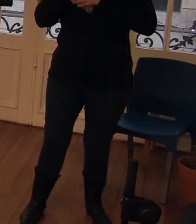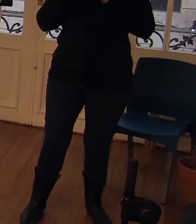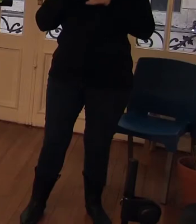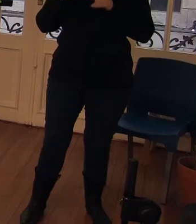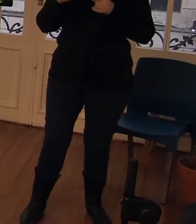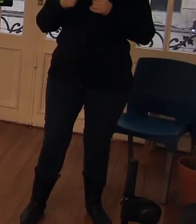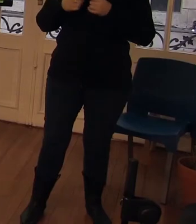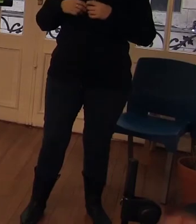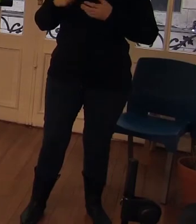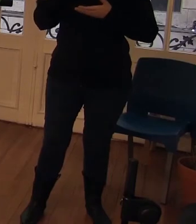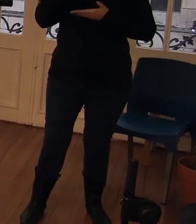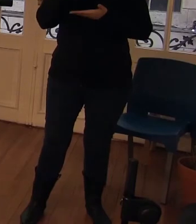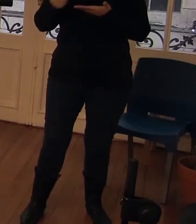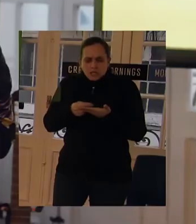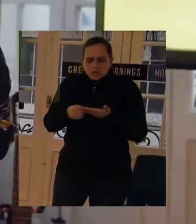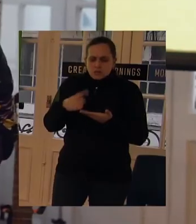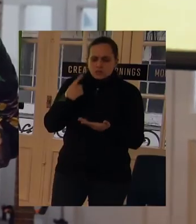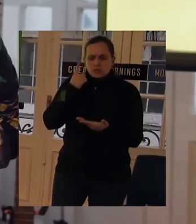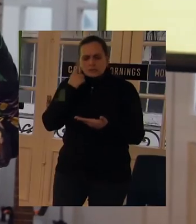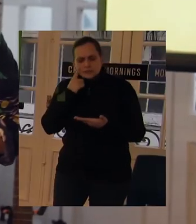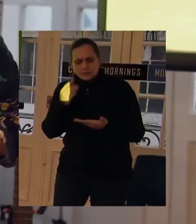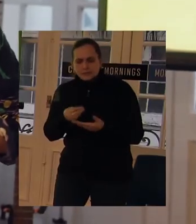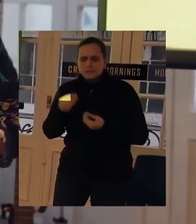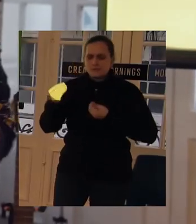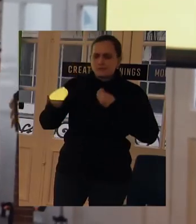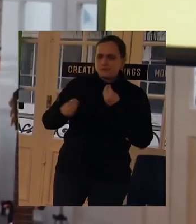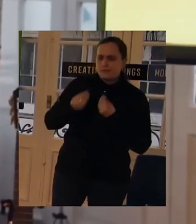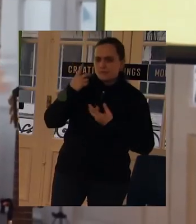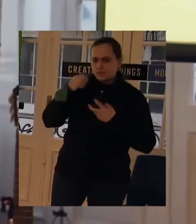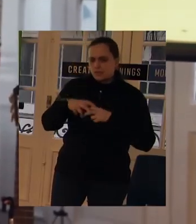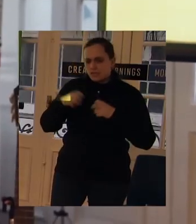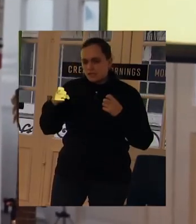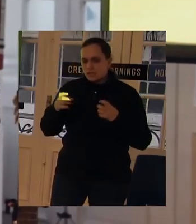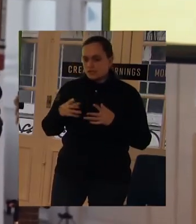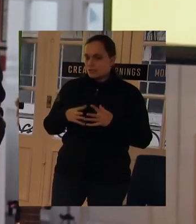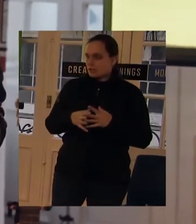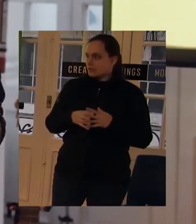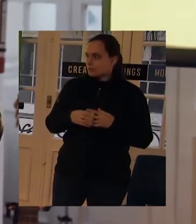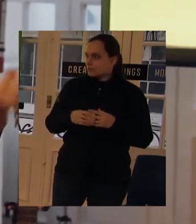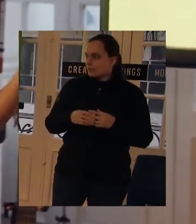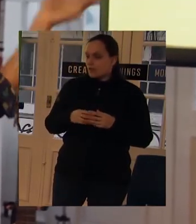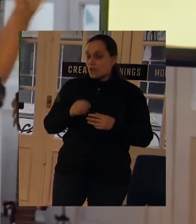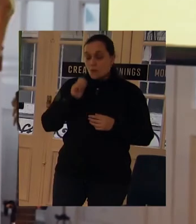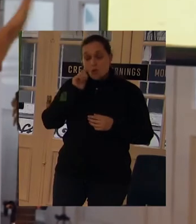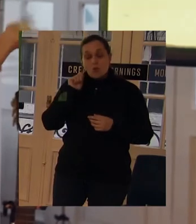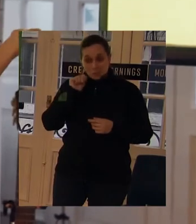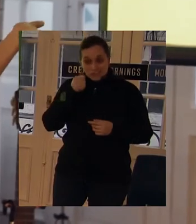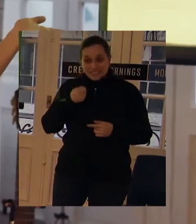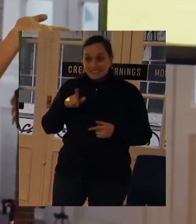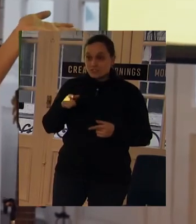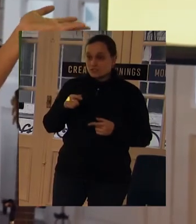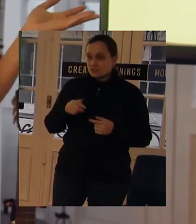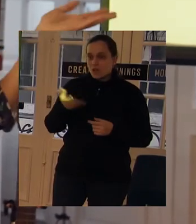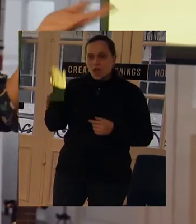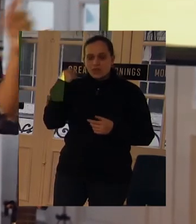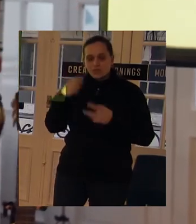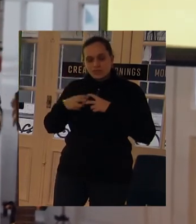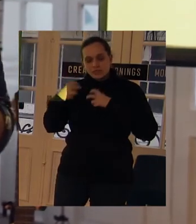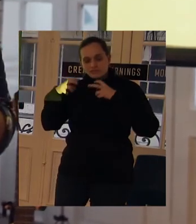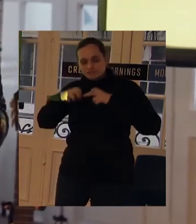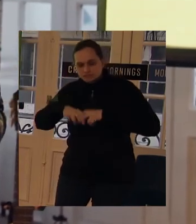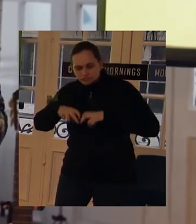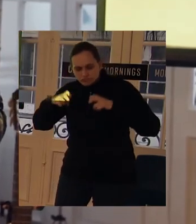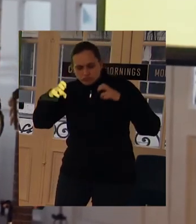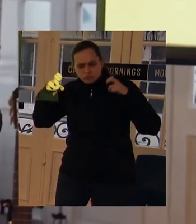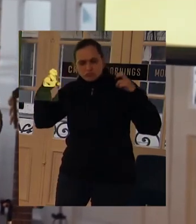tengo que hacer un montón de cosas. Lo bueno es que habiendo investigado antes, no